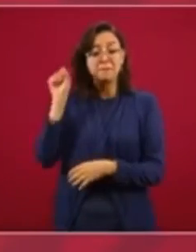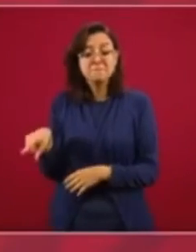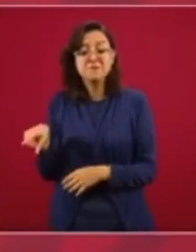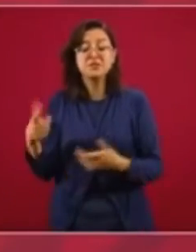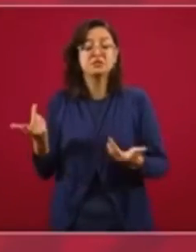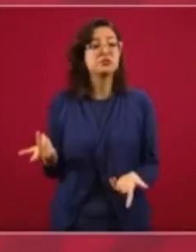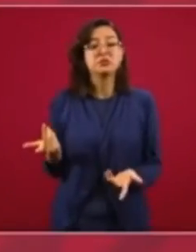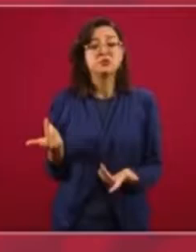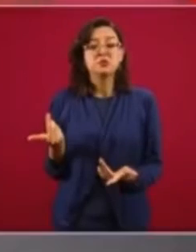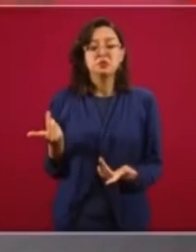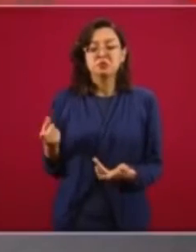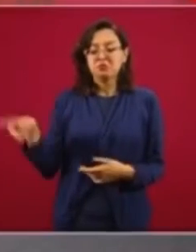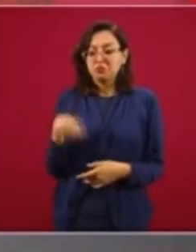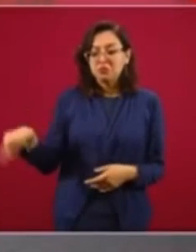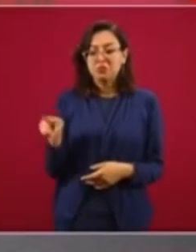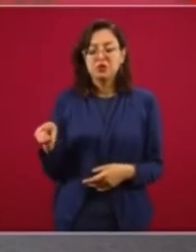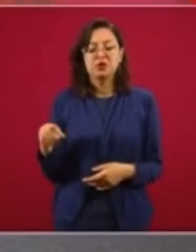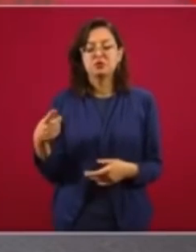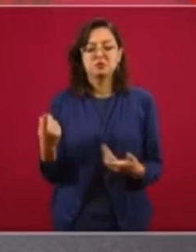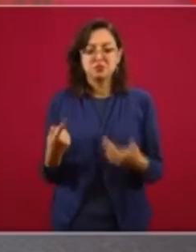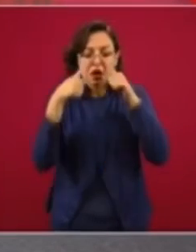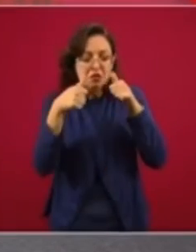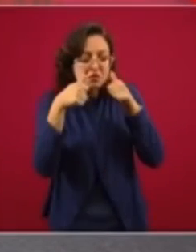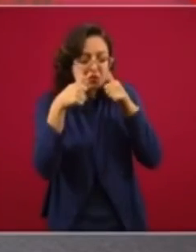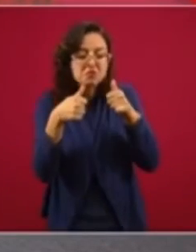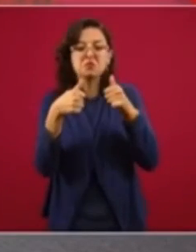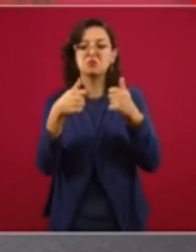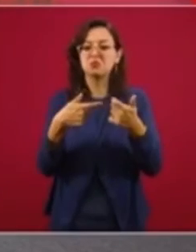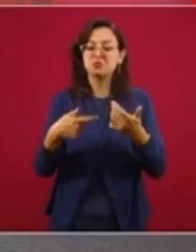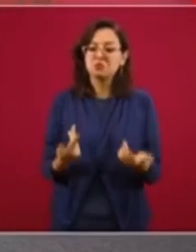no han actuado de manera